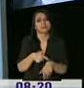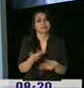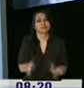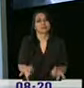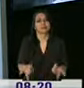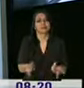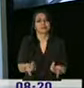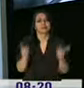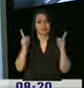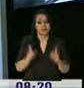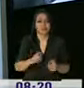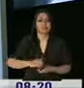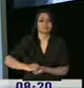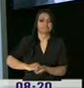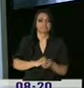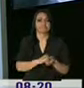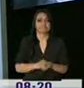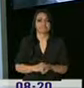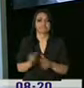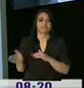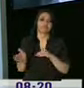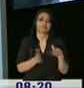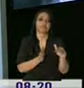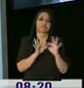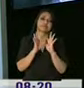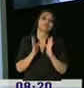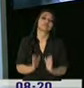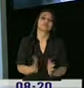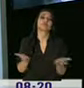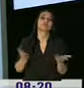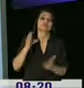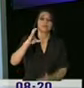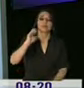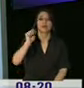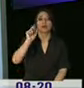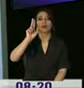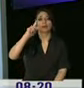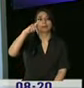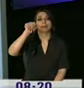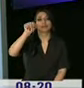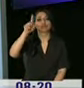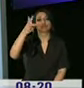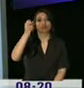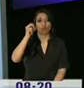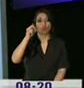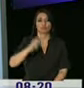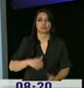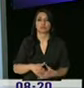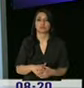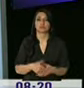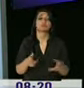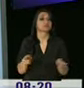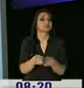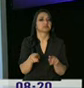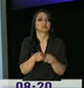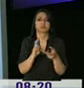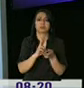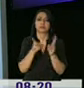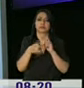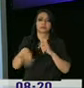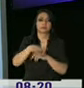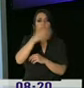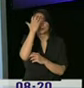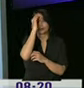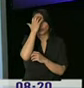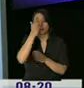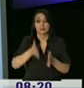de nosotros. Vamos ahora con Sofía Ventimiglia, está en Caupicho. Allá, pues, los vecinos están también preocupados. Hay que arreglar las